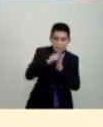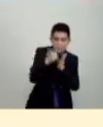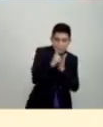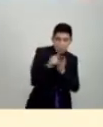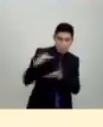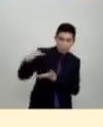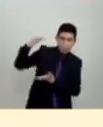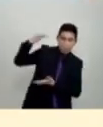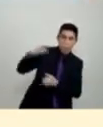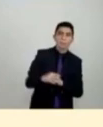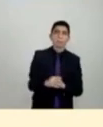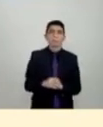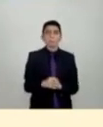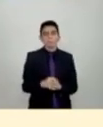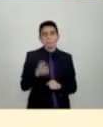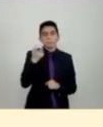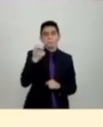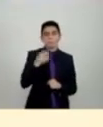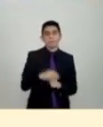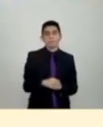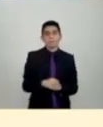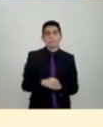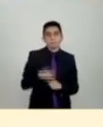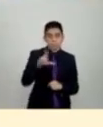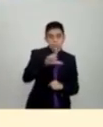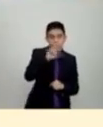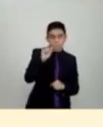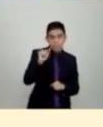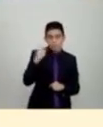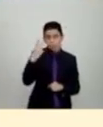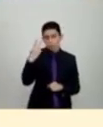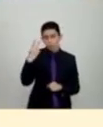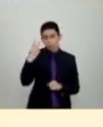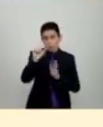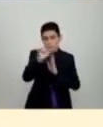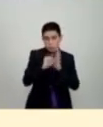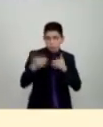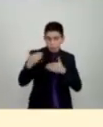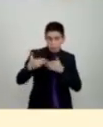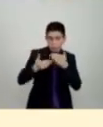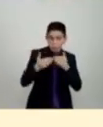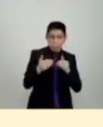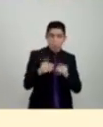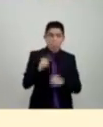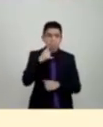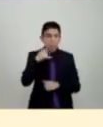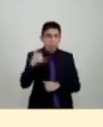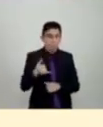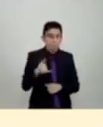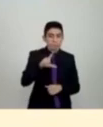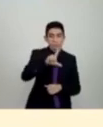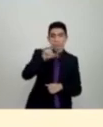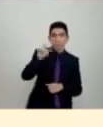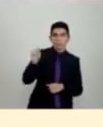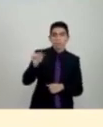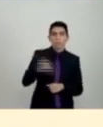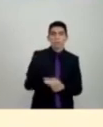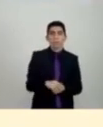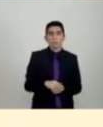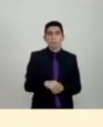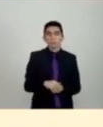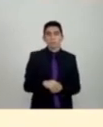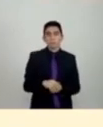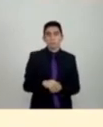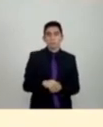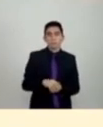era, y porque entonces era ahí, después, 2 meses después era en Asti, en Italia, y después era en el norte